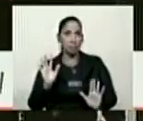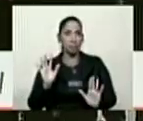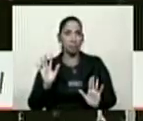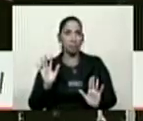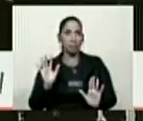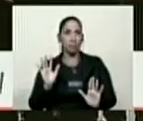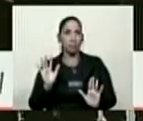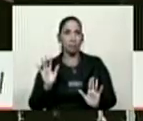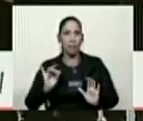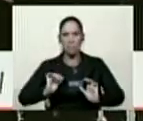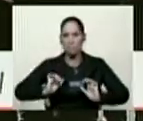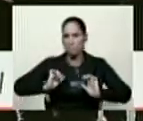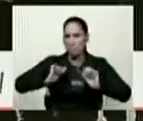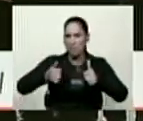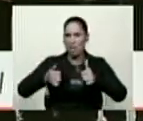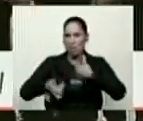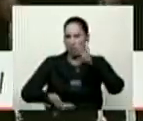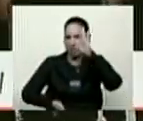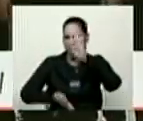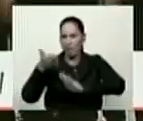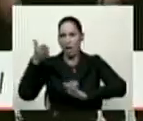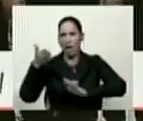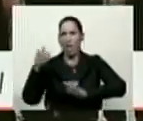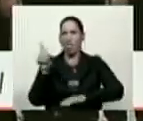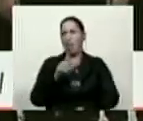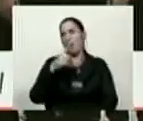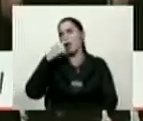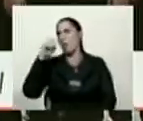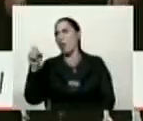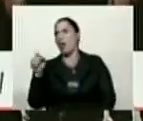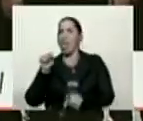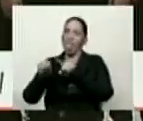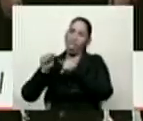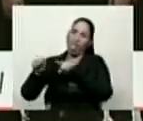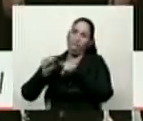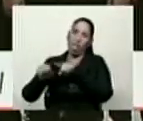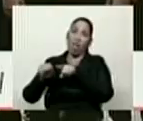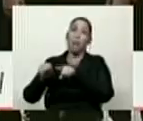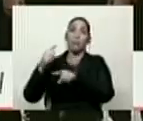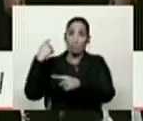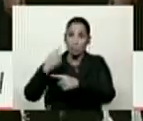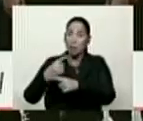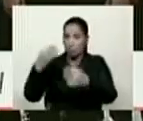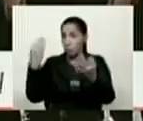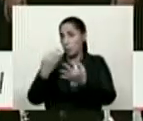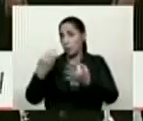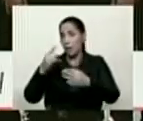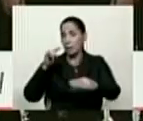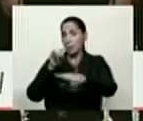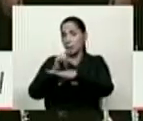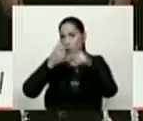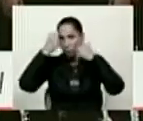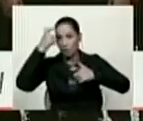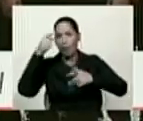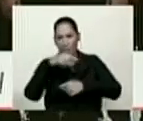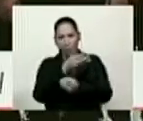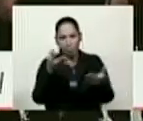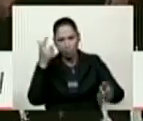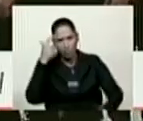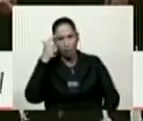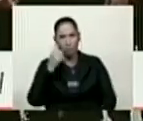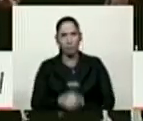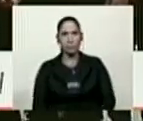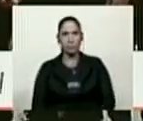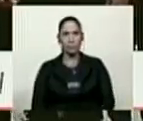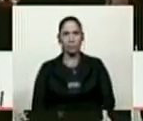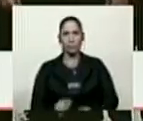El que crea y comienza y se va. No, que Nicolás no sé qué cosa, en verdad está traicionando a Chávez. Ellos lo saben. Y comienzan